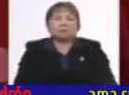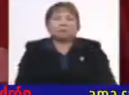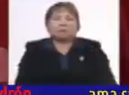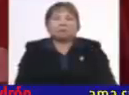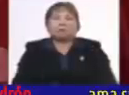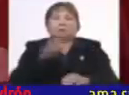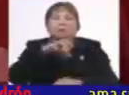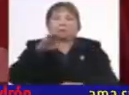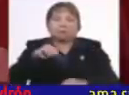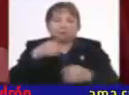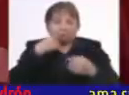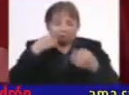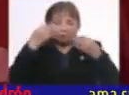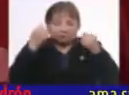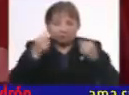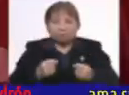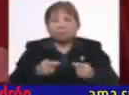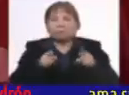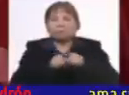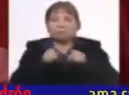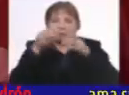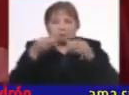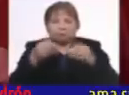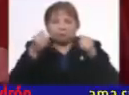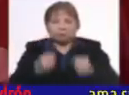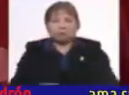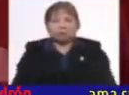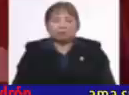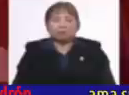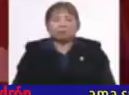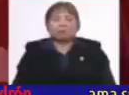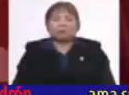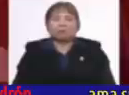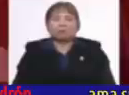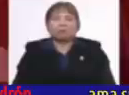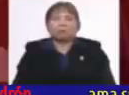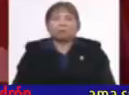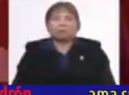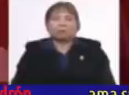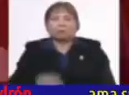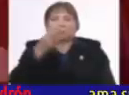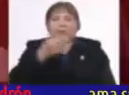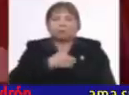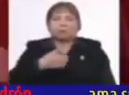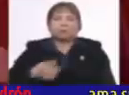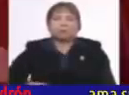y el pueblo tendrá que tomar también sus decisiones presidente